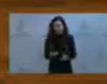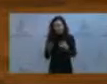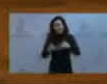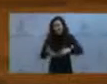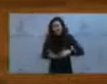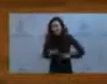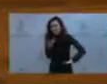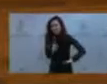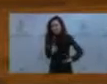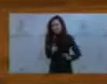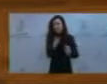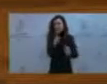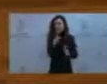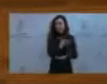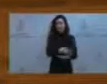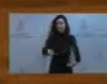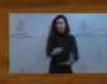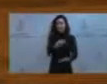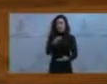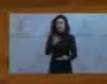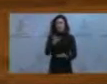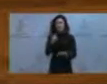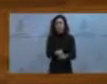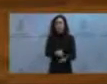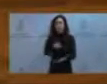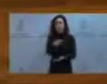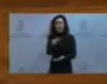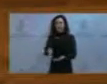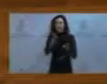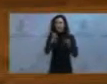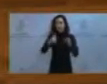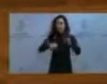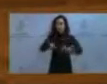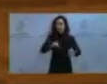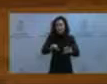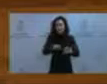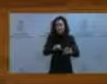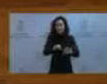piensan pasar de 3.200.000 euros en cirugías a